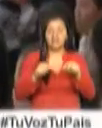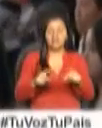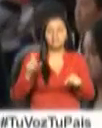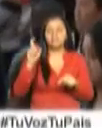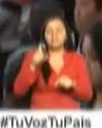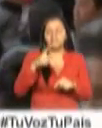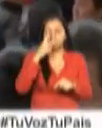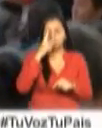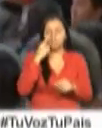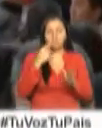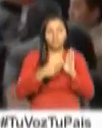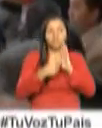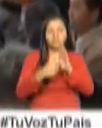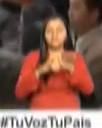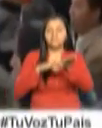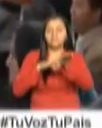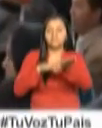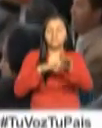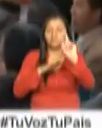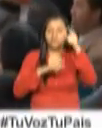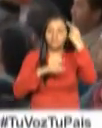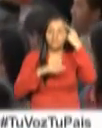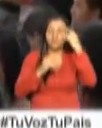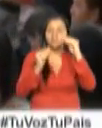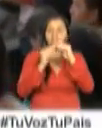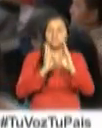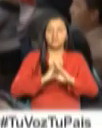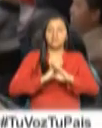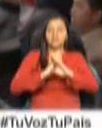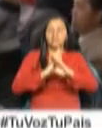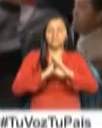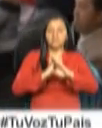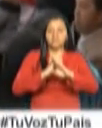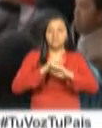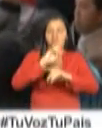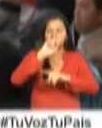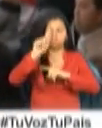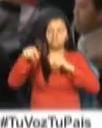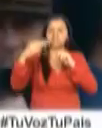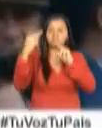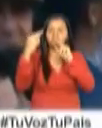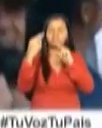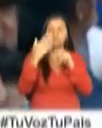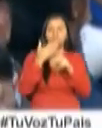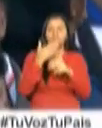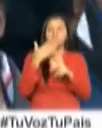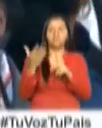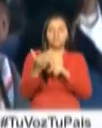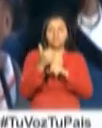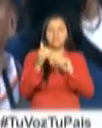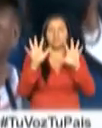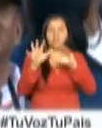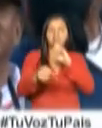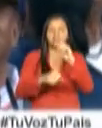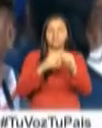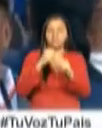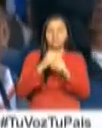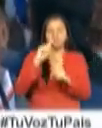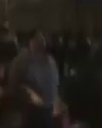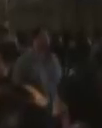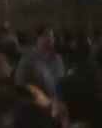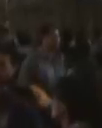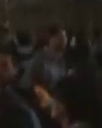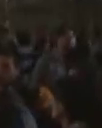buscan demostrar su respaldo al gobierno y defender las reivindicaciones alcanzadas en estos 10 años de